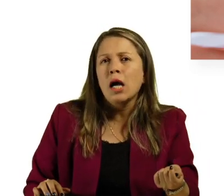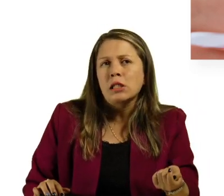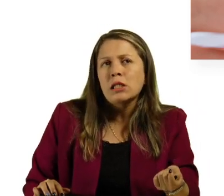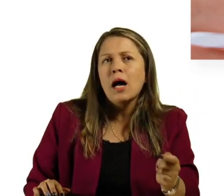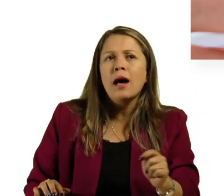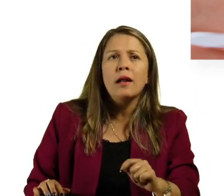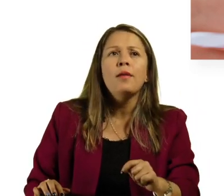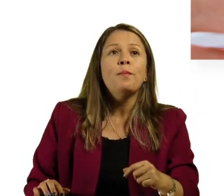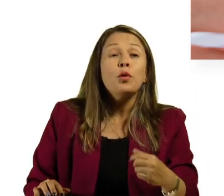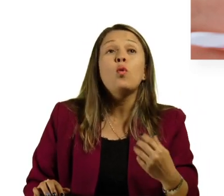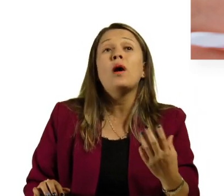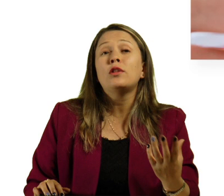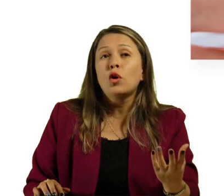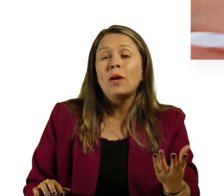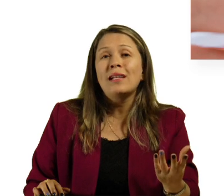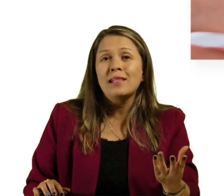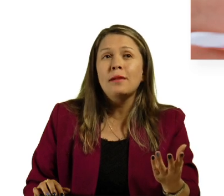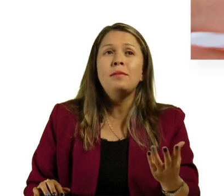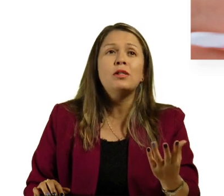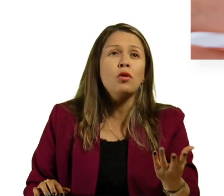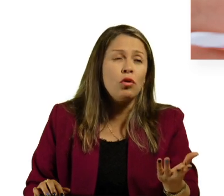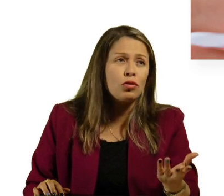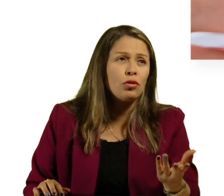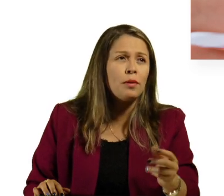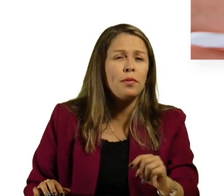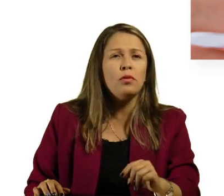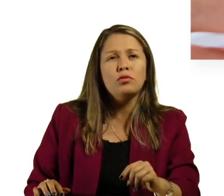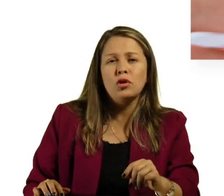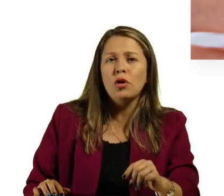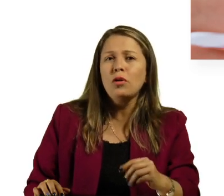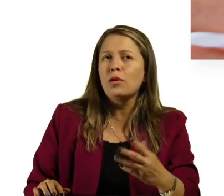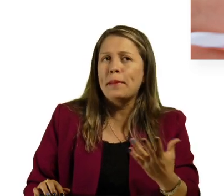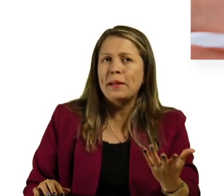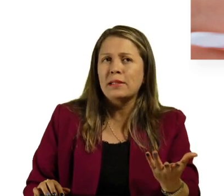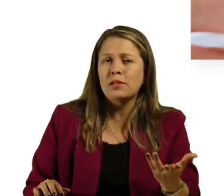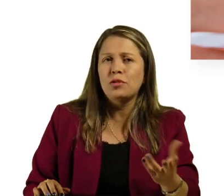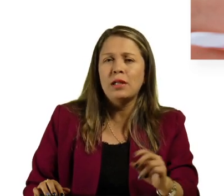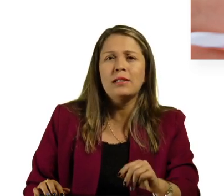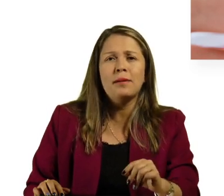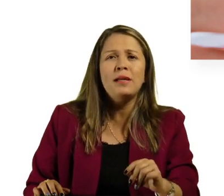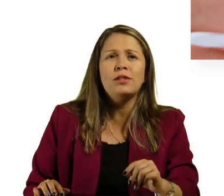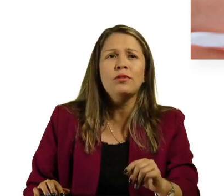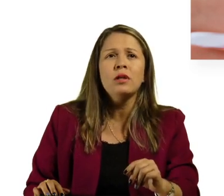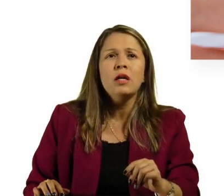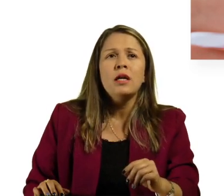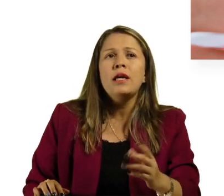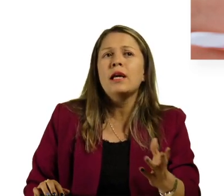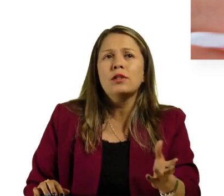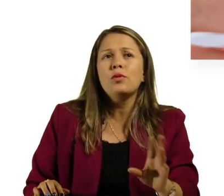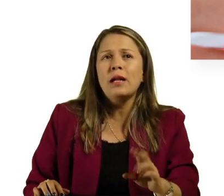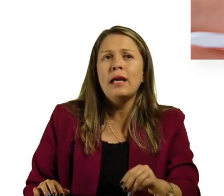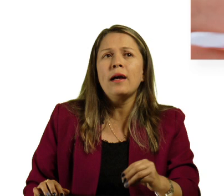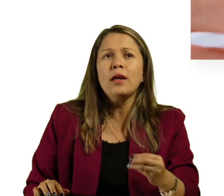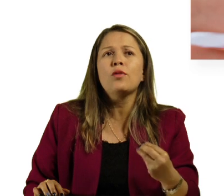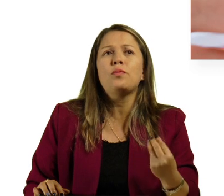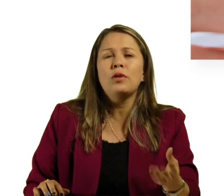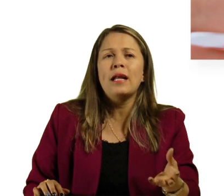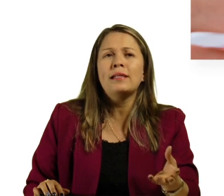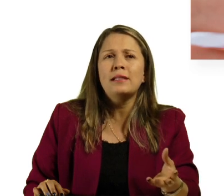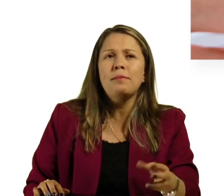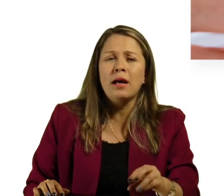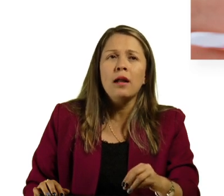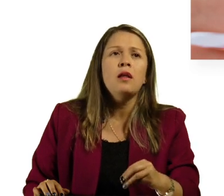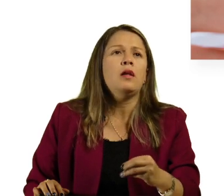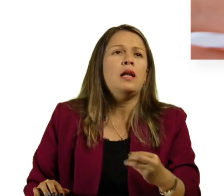voy a gastar, cuánto van a ser mis costos de producción o de prestación del servicio, y eso haría que yo